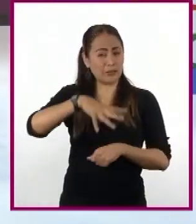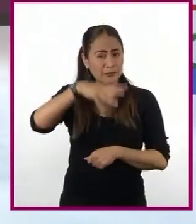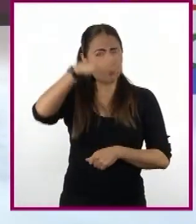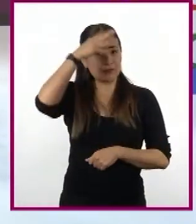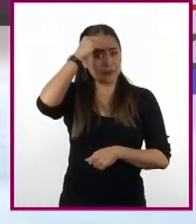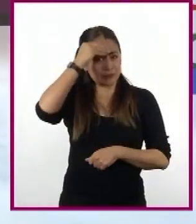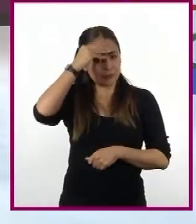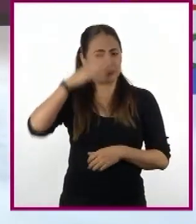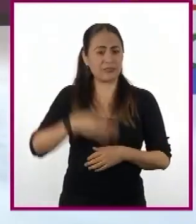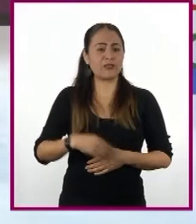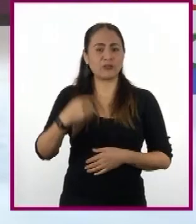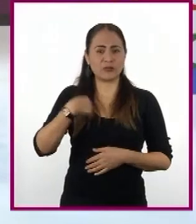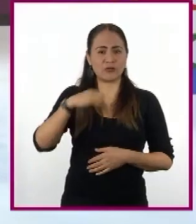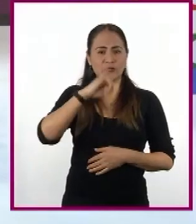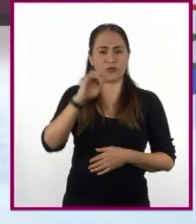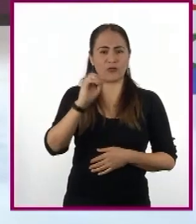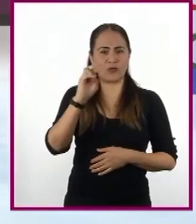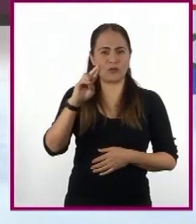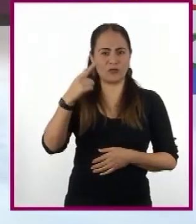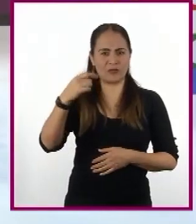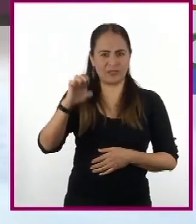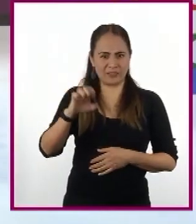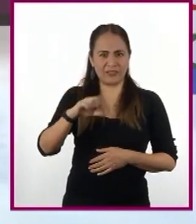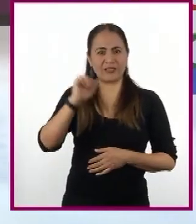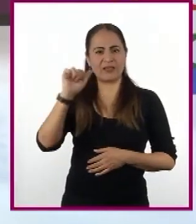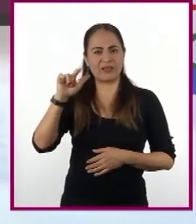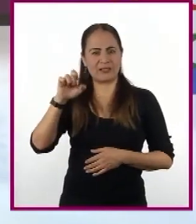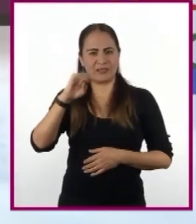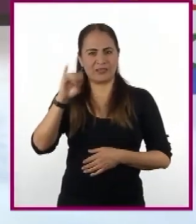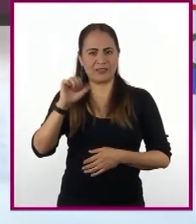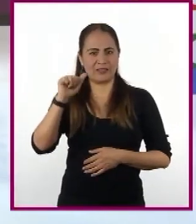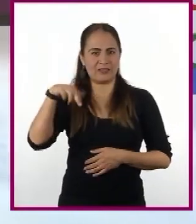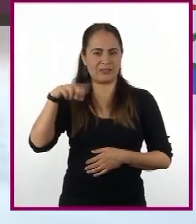juntos. Somos Jorge Pérez, Alejandro